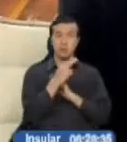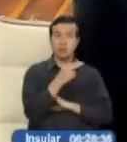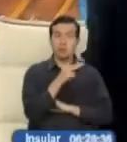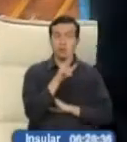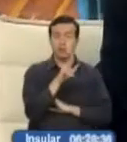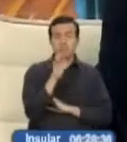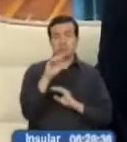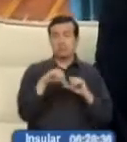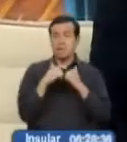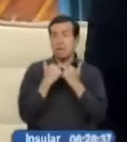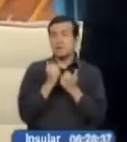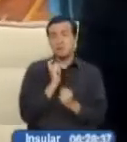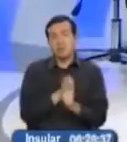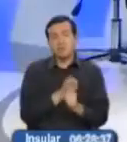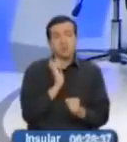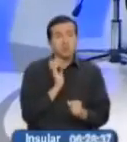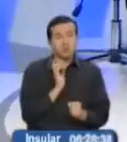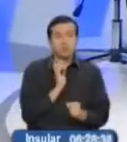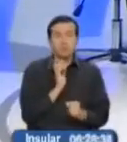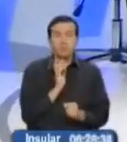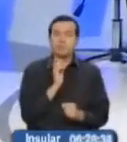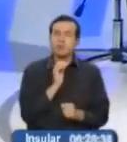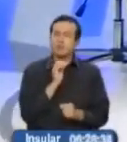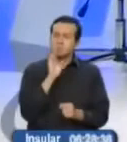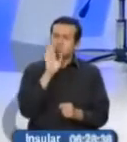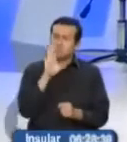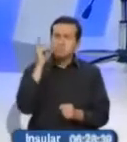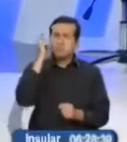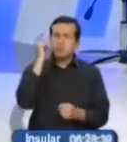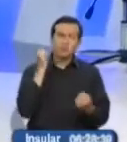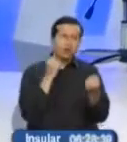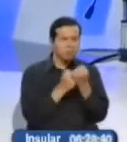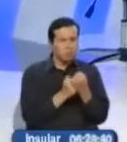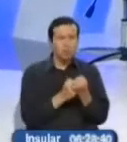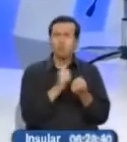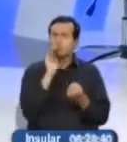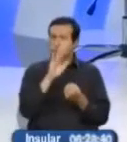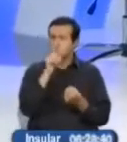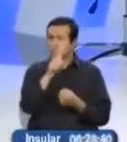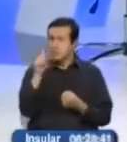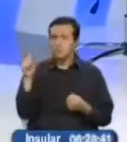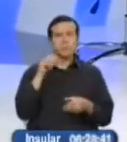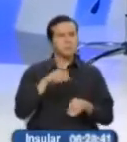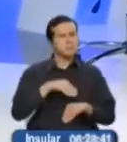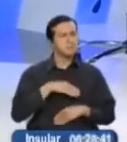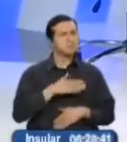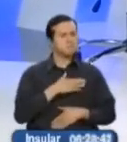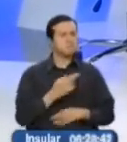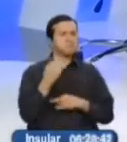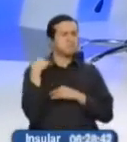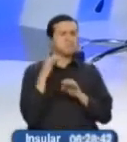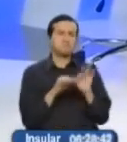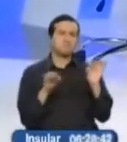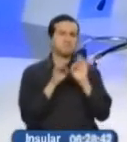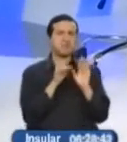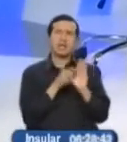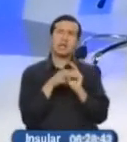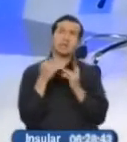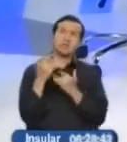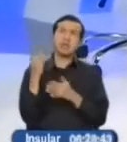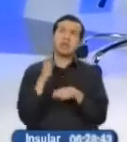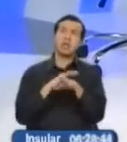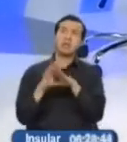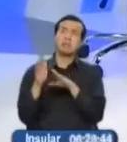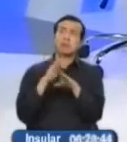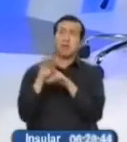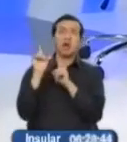una asamblea es una asamblea, pero debieron haber acompañado, debieron haber ellos asumido un rol protagónico, no esperar que los invite,